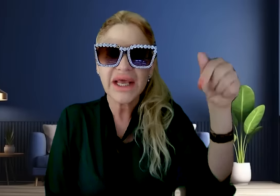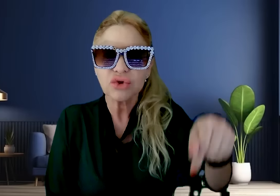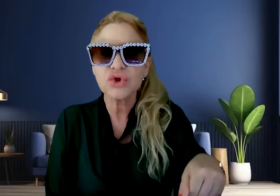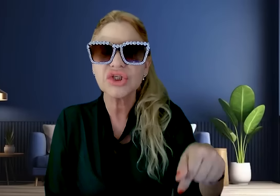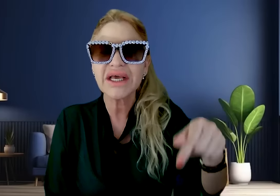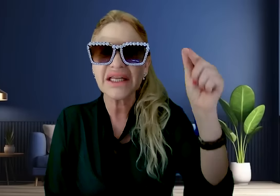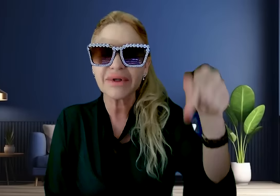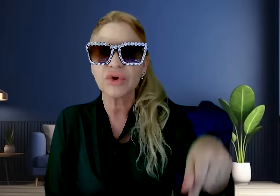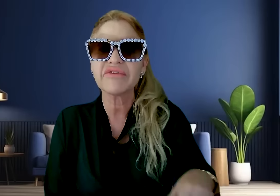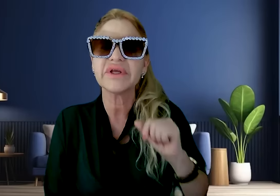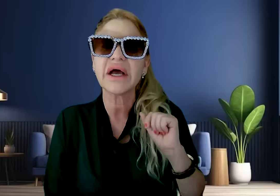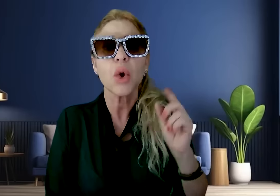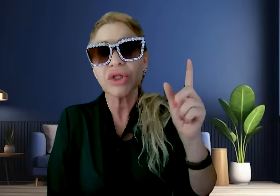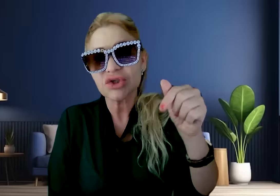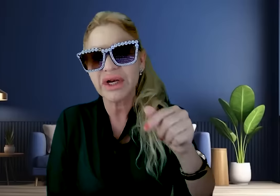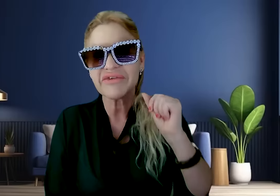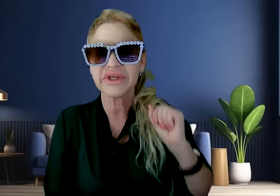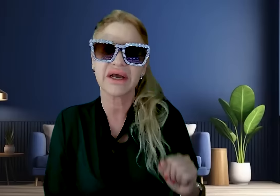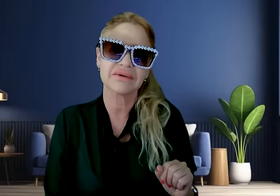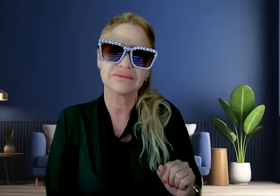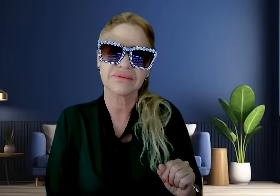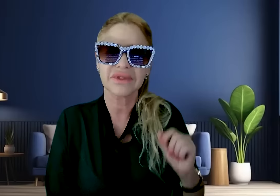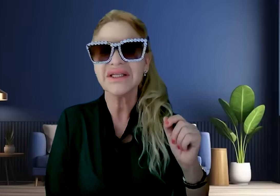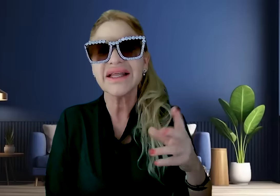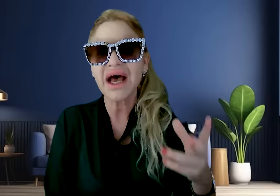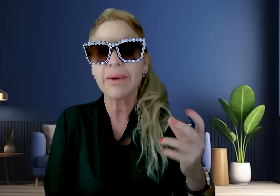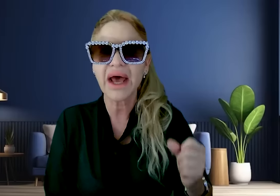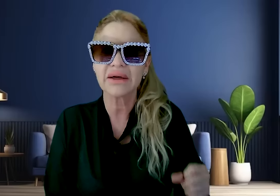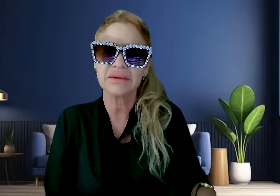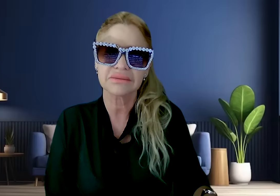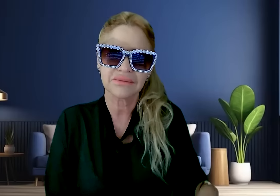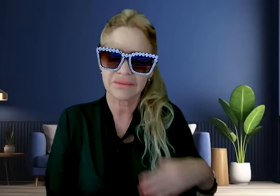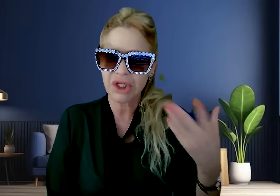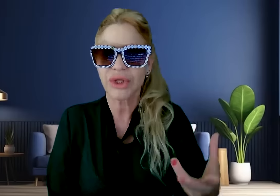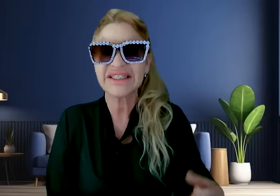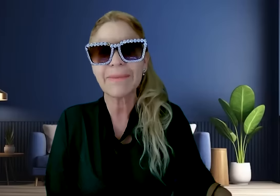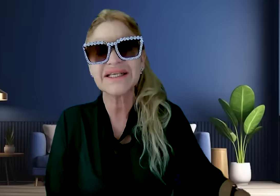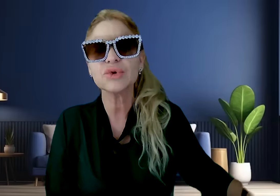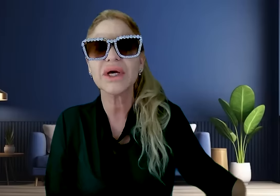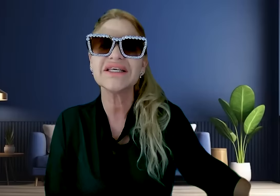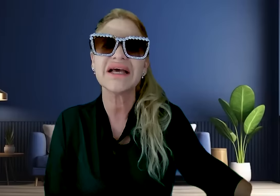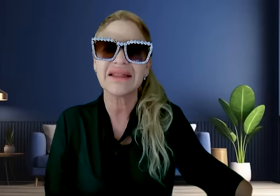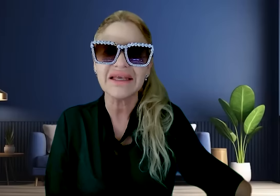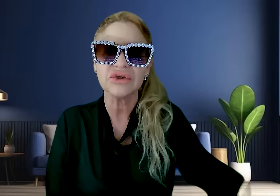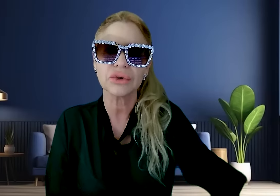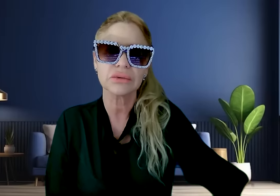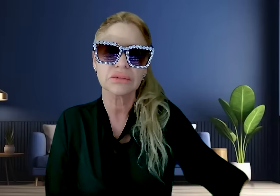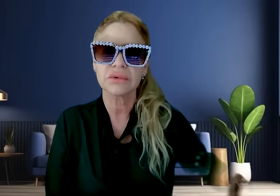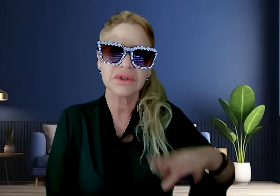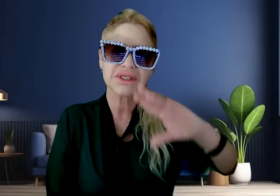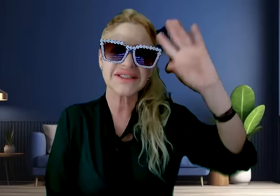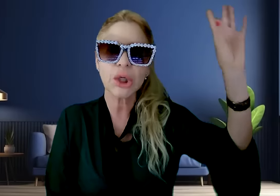dentro de la industria cinematográfica o discográfica intenta hablar de lo que está pasando allí